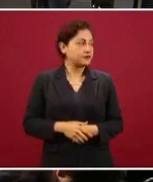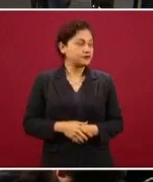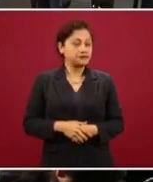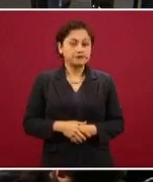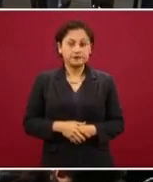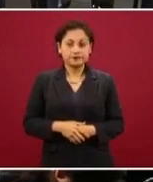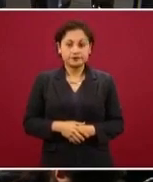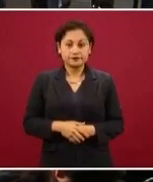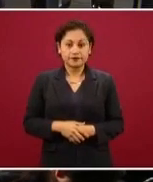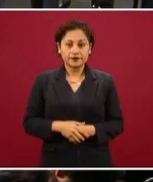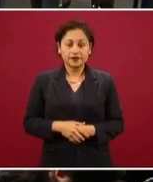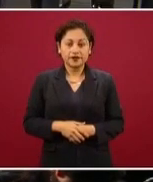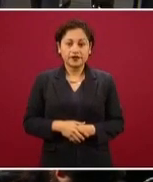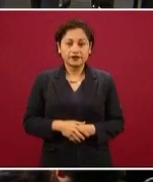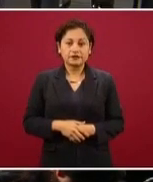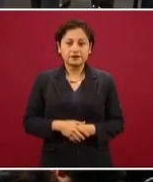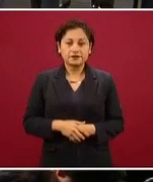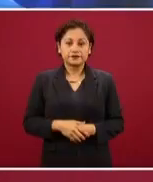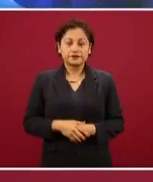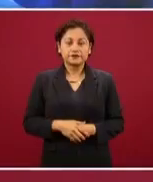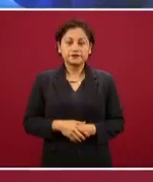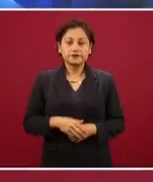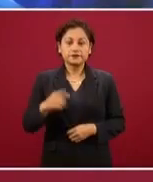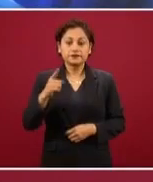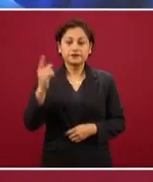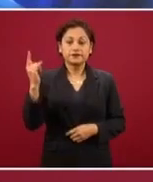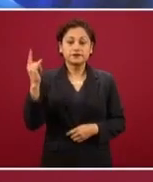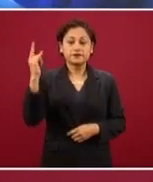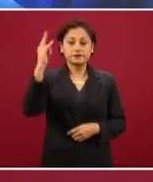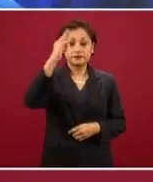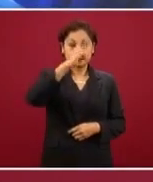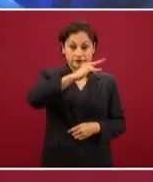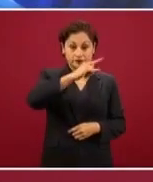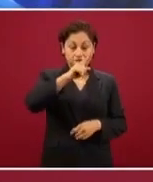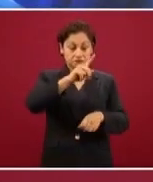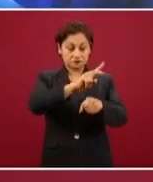Custodiado. Y